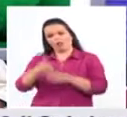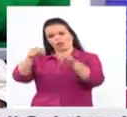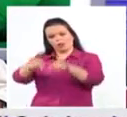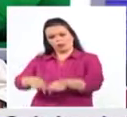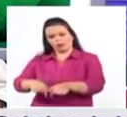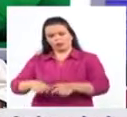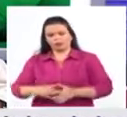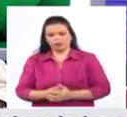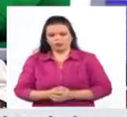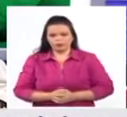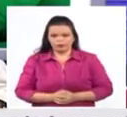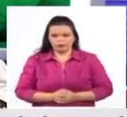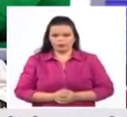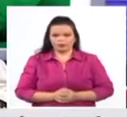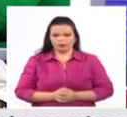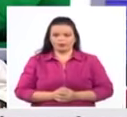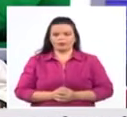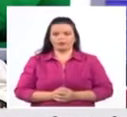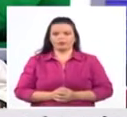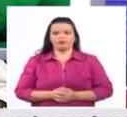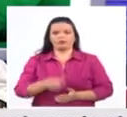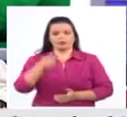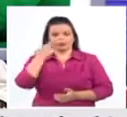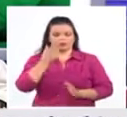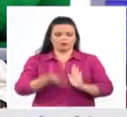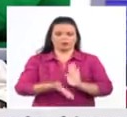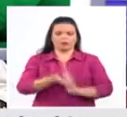letalidad se incremente a un